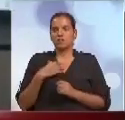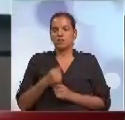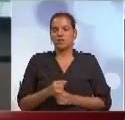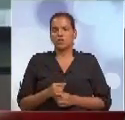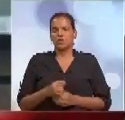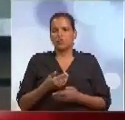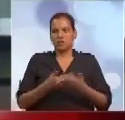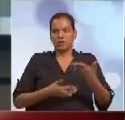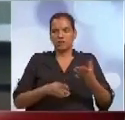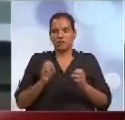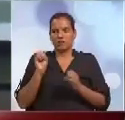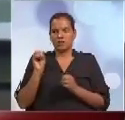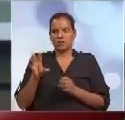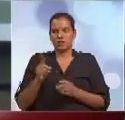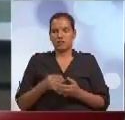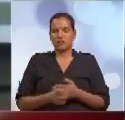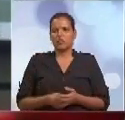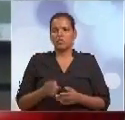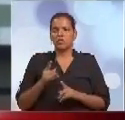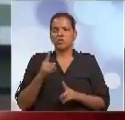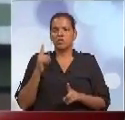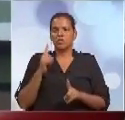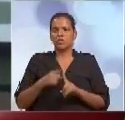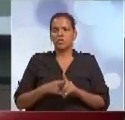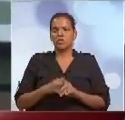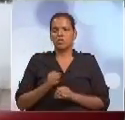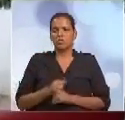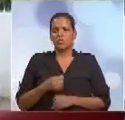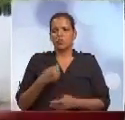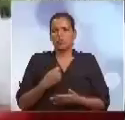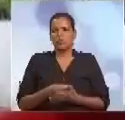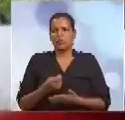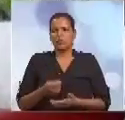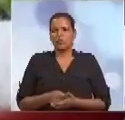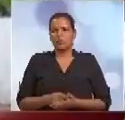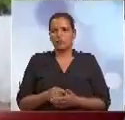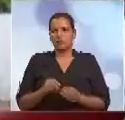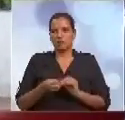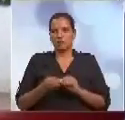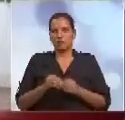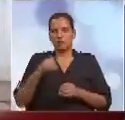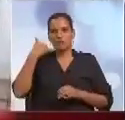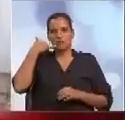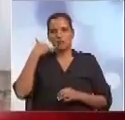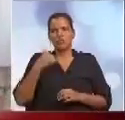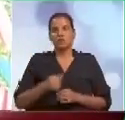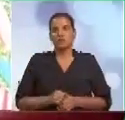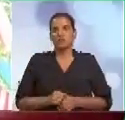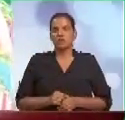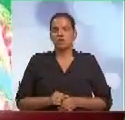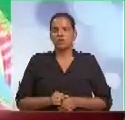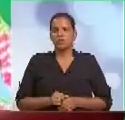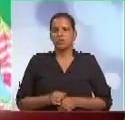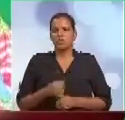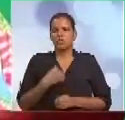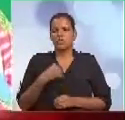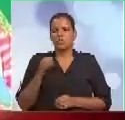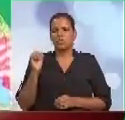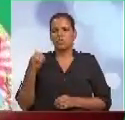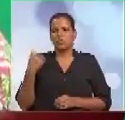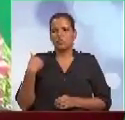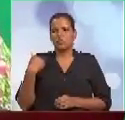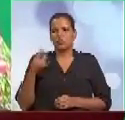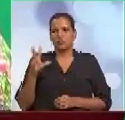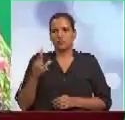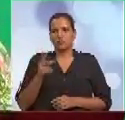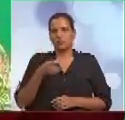de energía eléctrica del último mes de su domicilio y número de teléfono fijo o celular. Ama de casa, si tiene tres